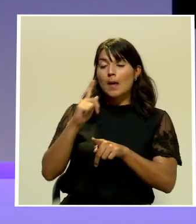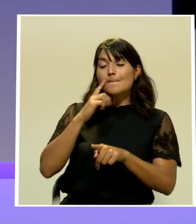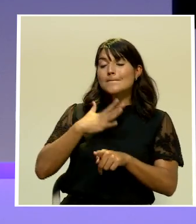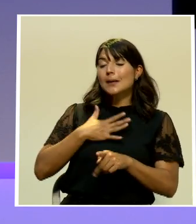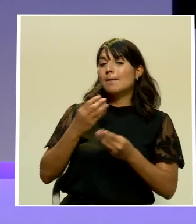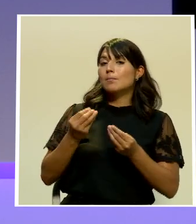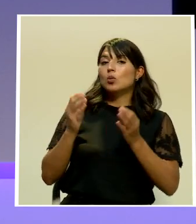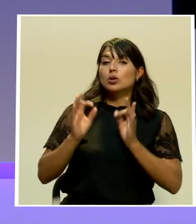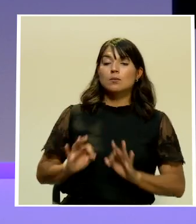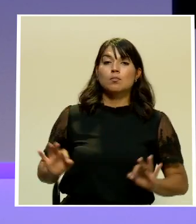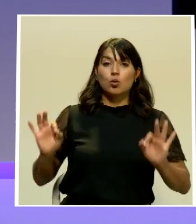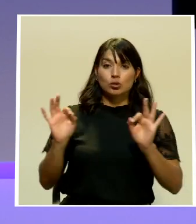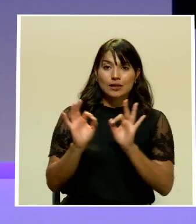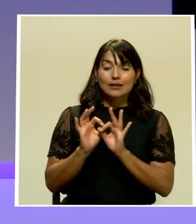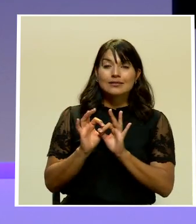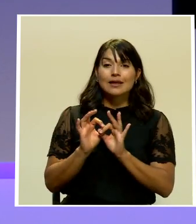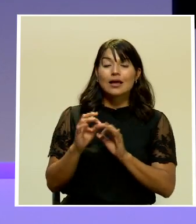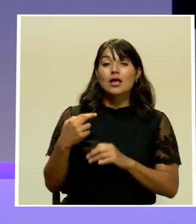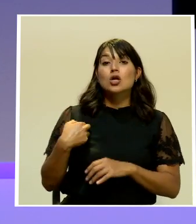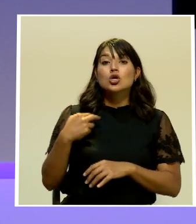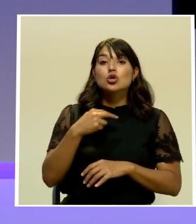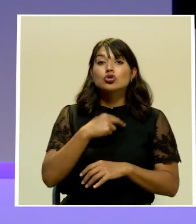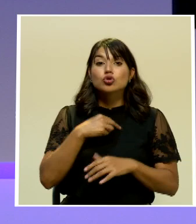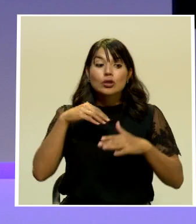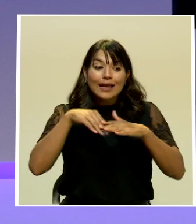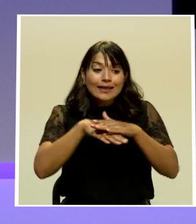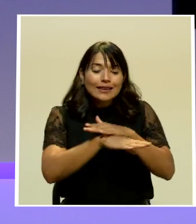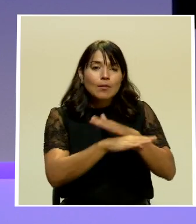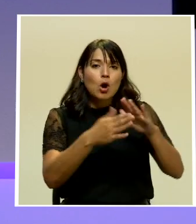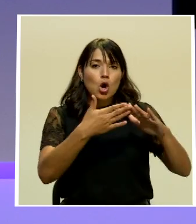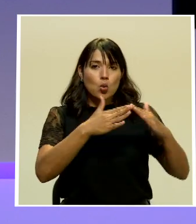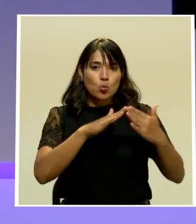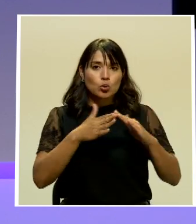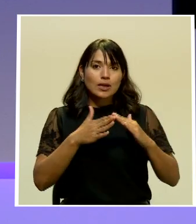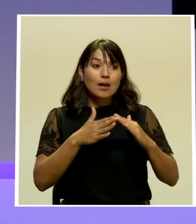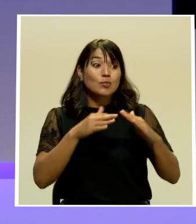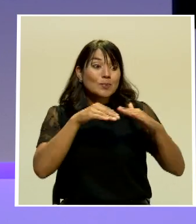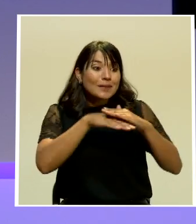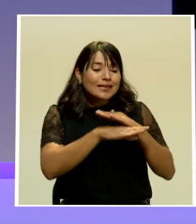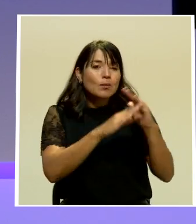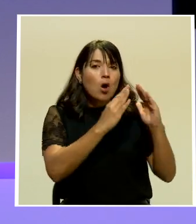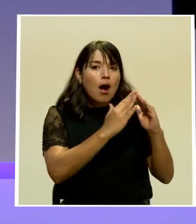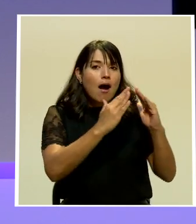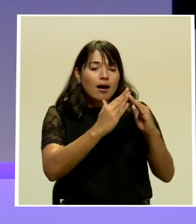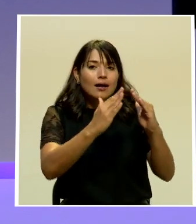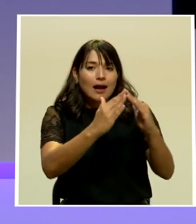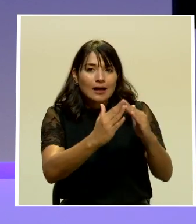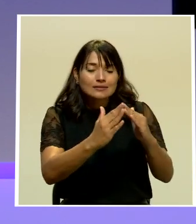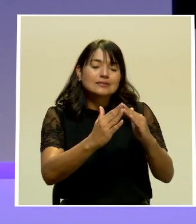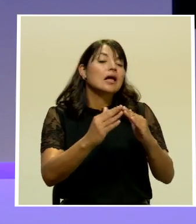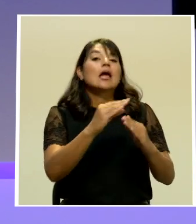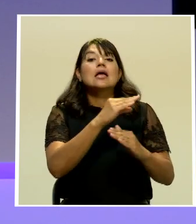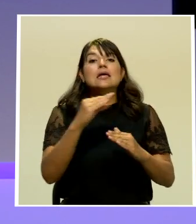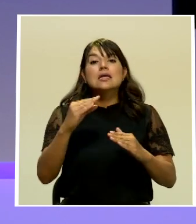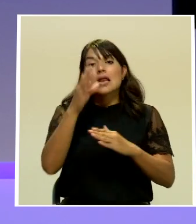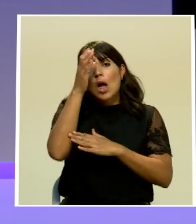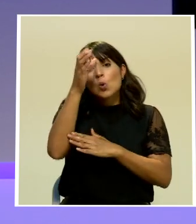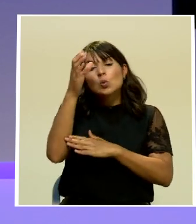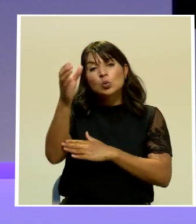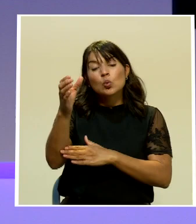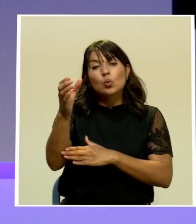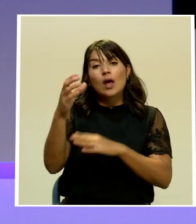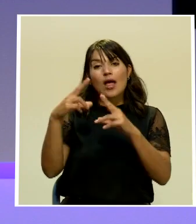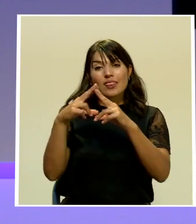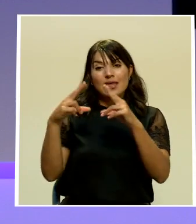importante. Estamos hablando que nosotros nos metimos a la vida de comunidades y de la casa de personas, que si bien la cultura nicaragüense es una cultura muy abierta, pero